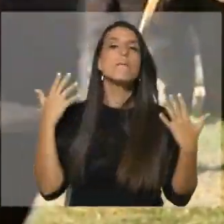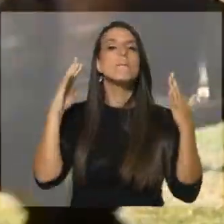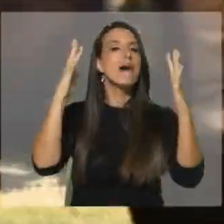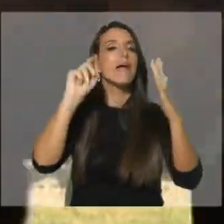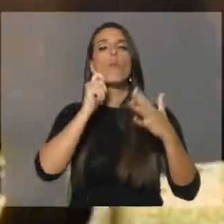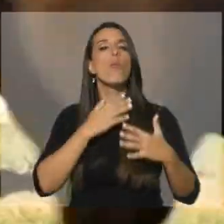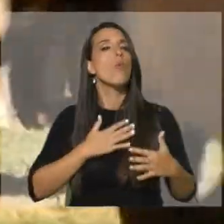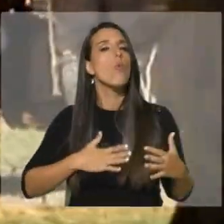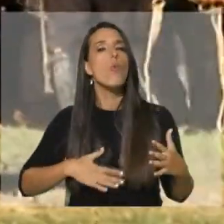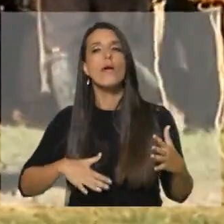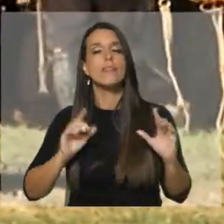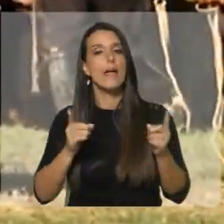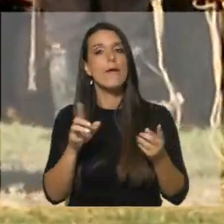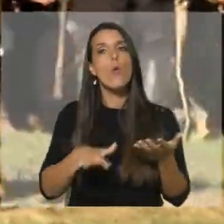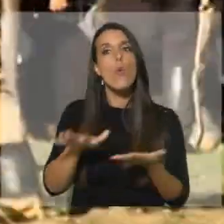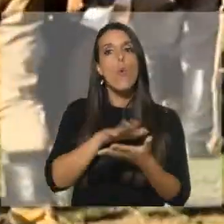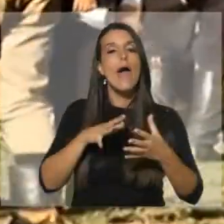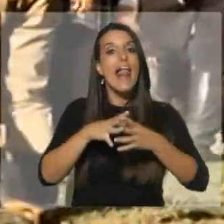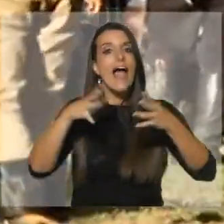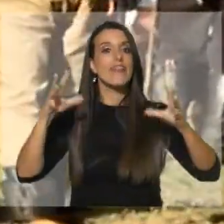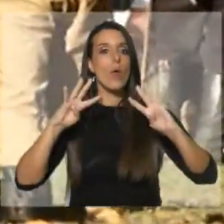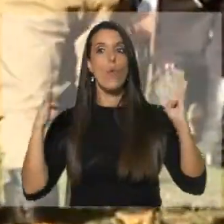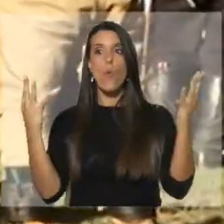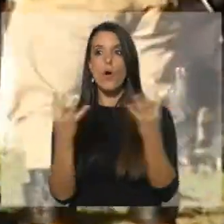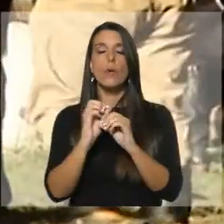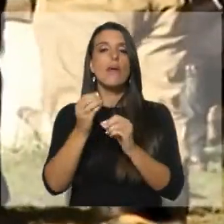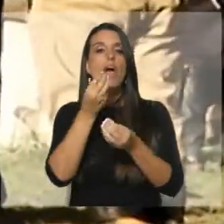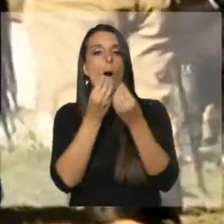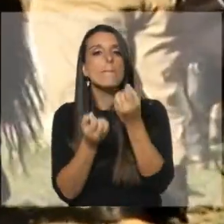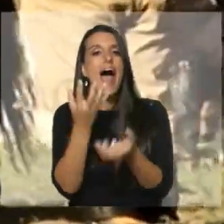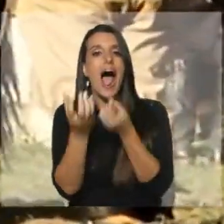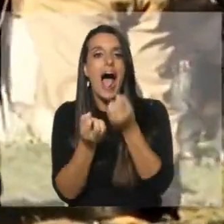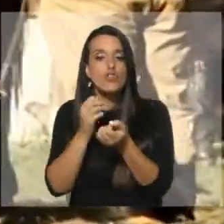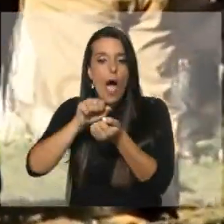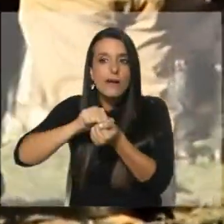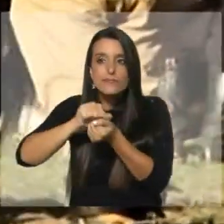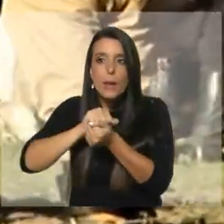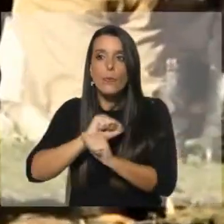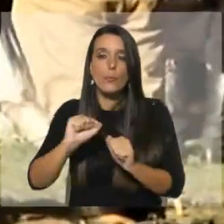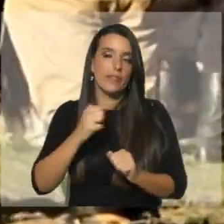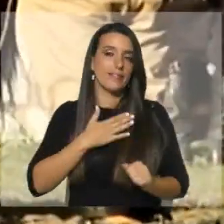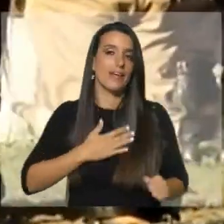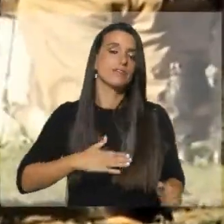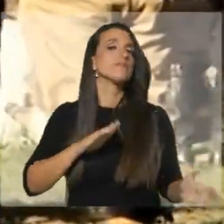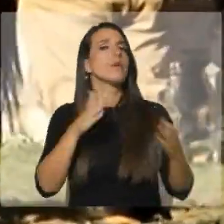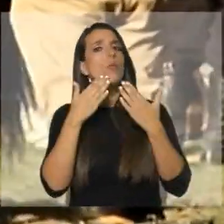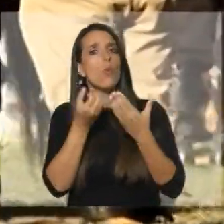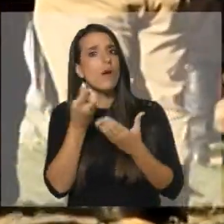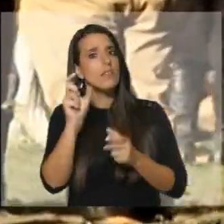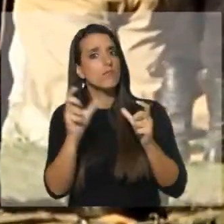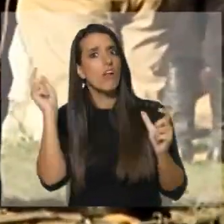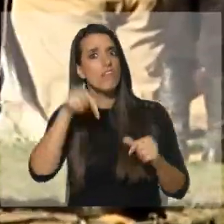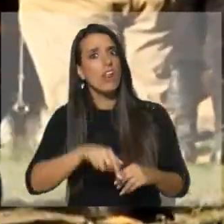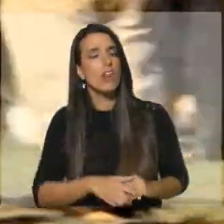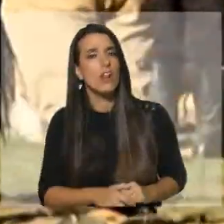y zonas y espacios amplios como el ruedo que pueden pastar tranquilamente durante el día mientras no empieza la actividad. ¿Cuánta gente ha venido